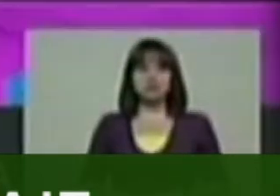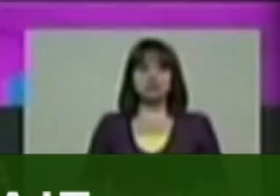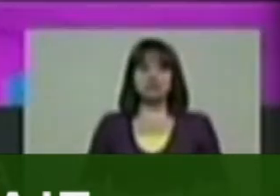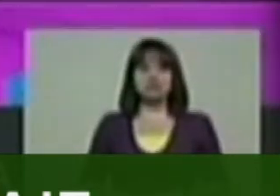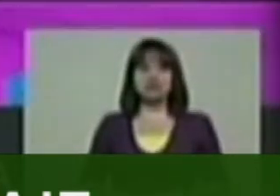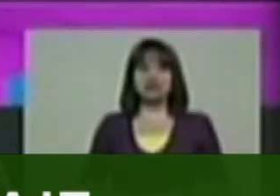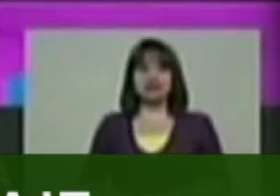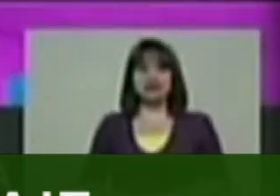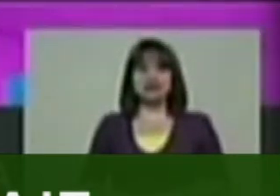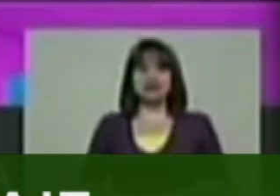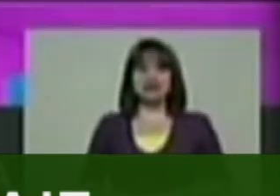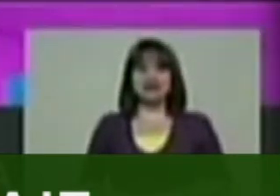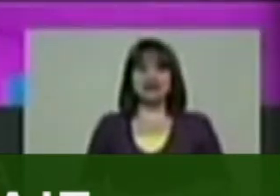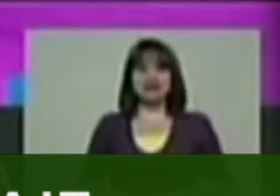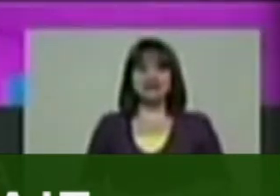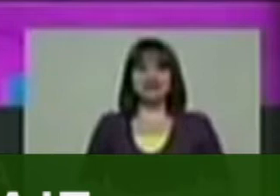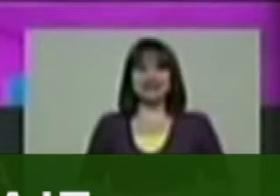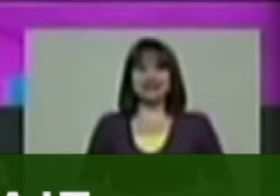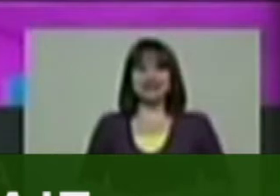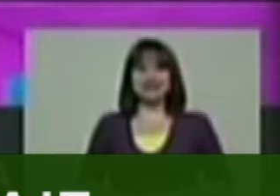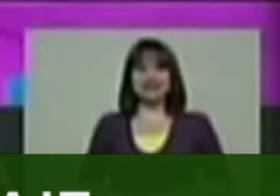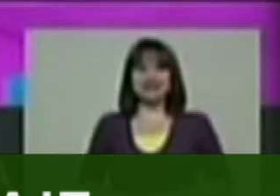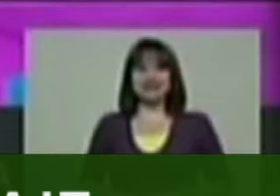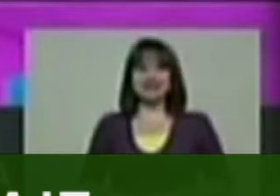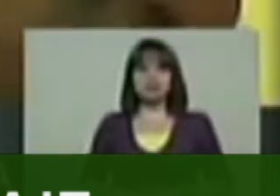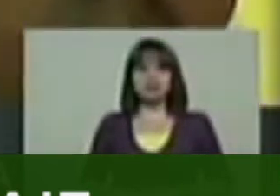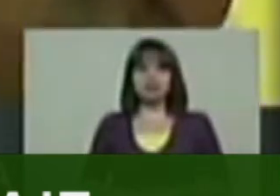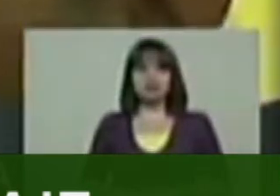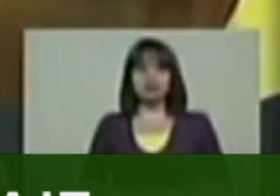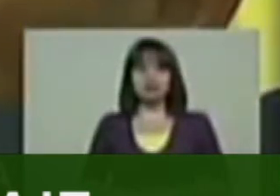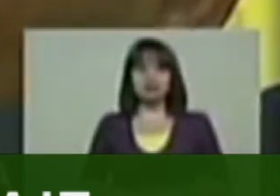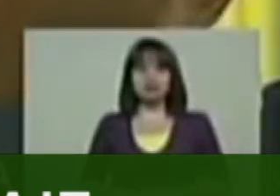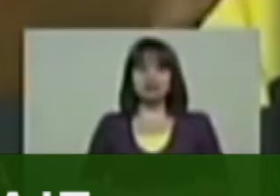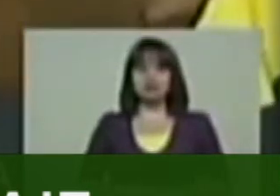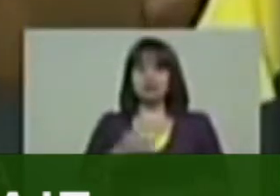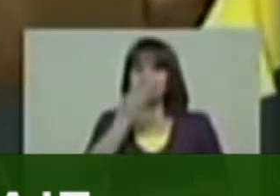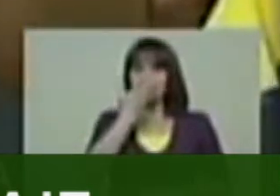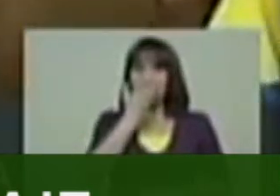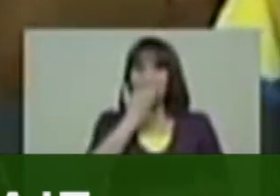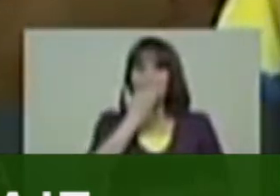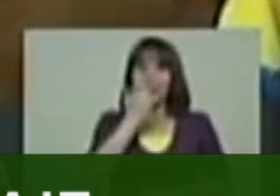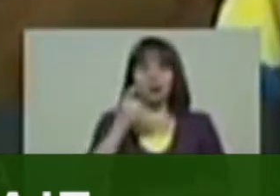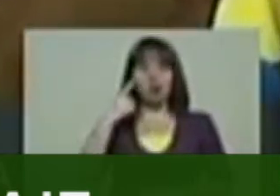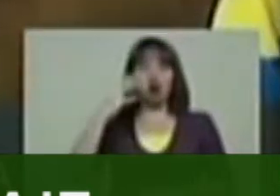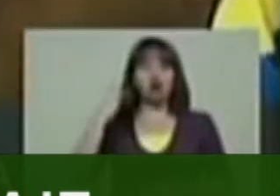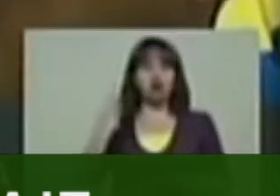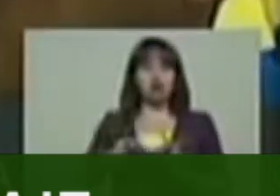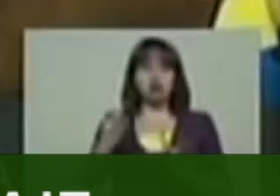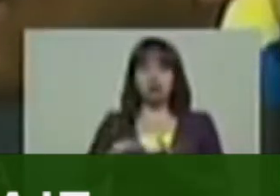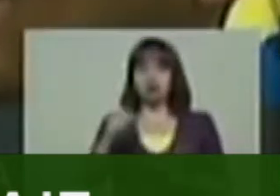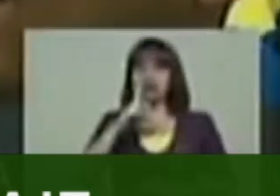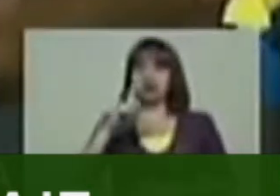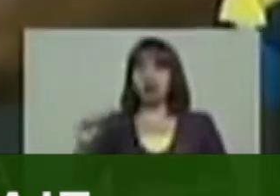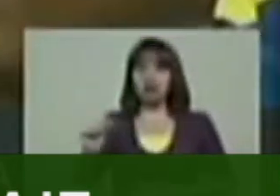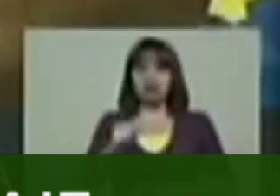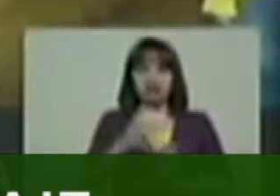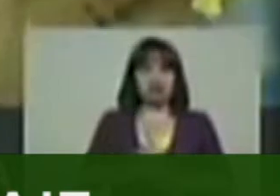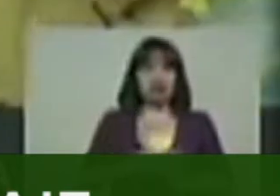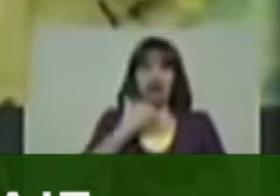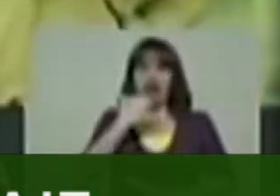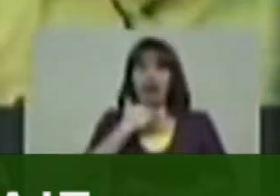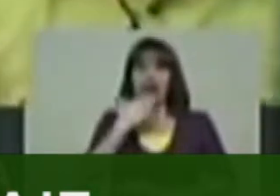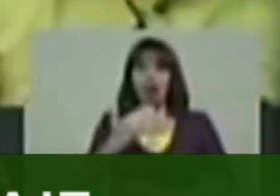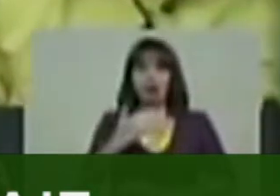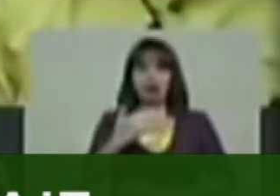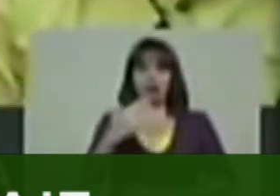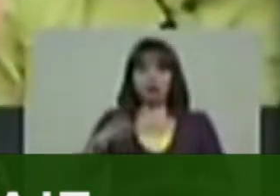Pero después describió la supuesta causa de lo sucedido. Pero afortunadamente no fue eso, sino que fue un sabotaje de